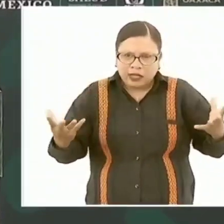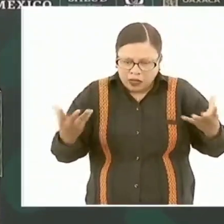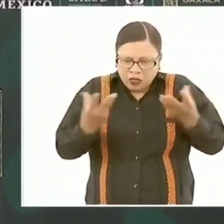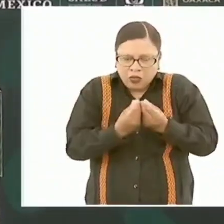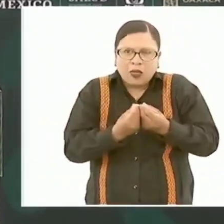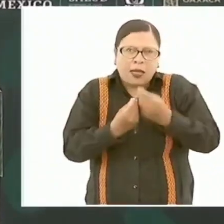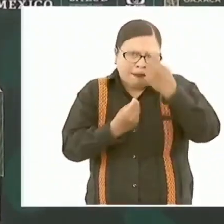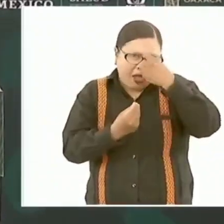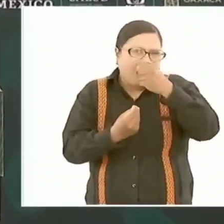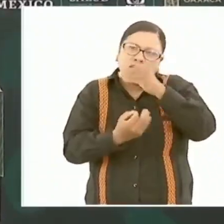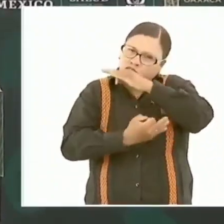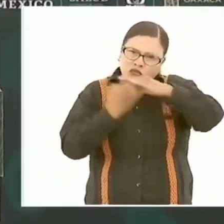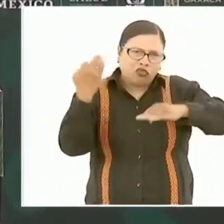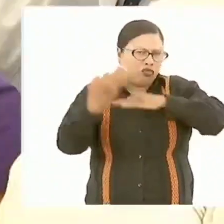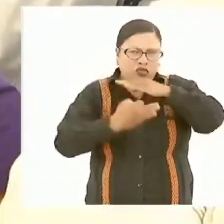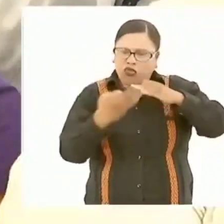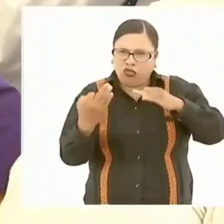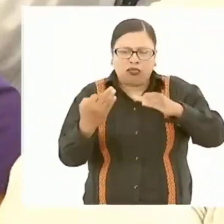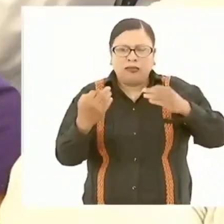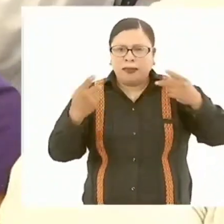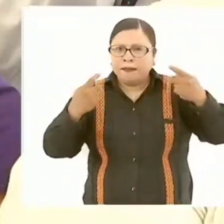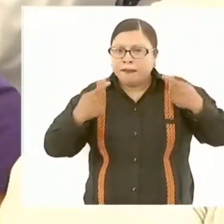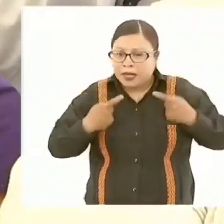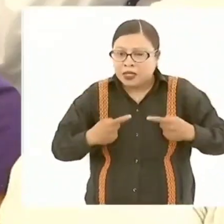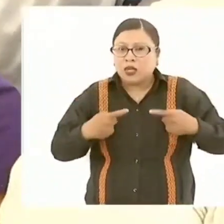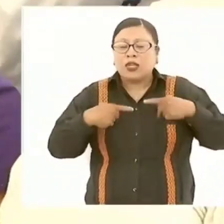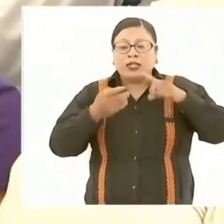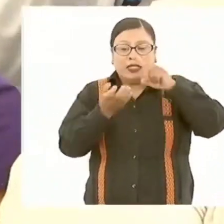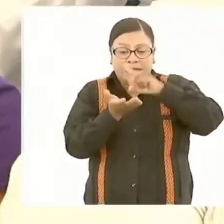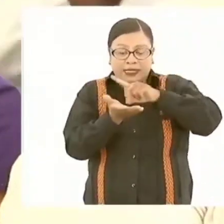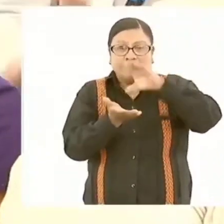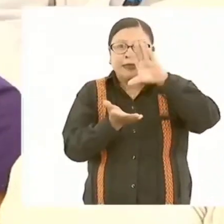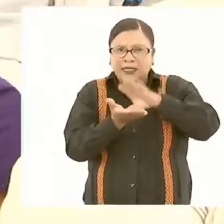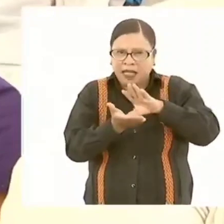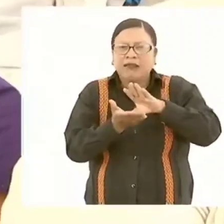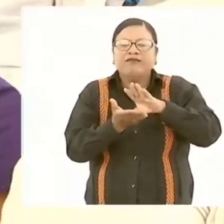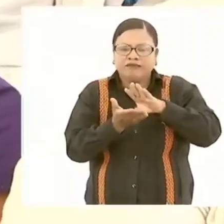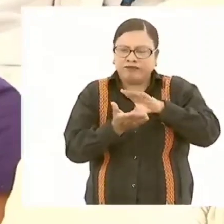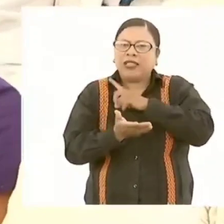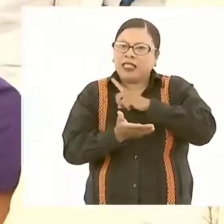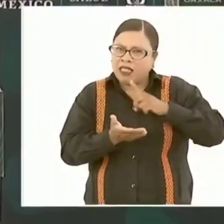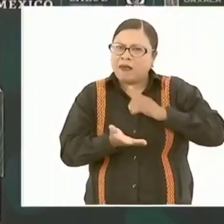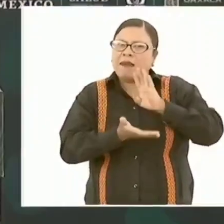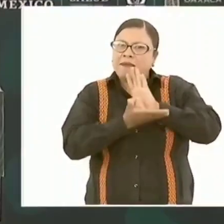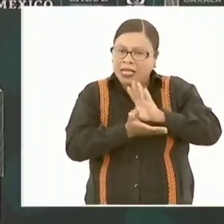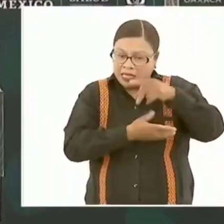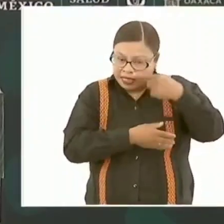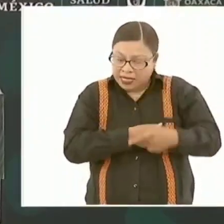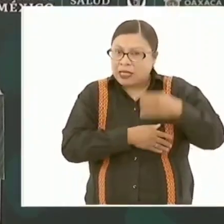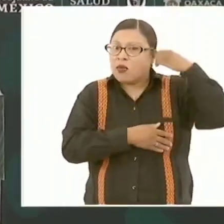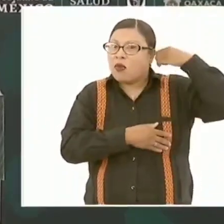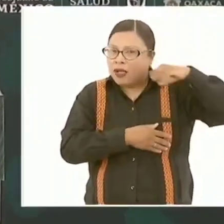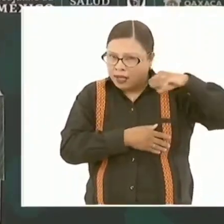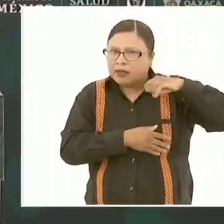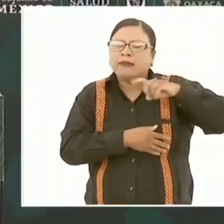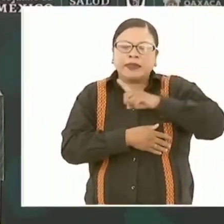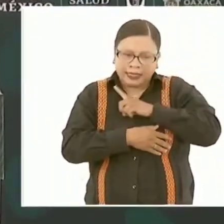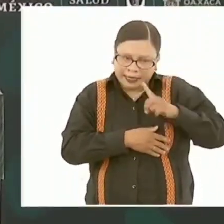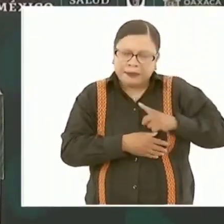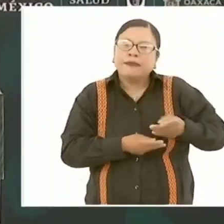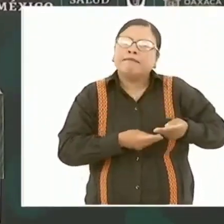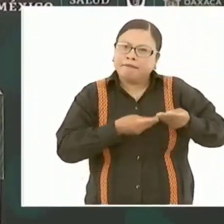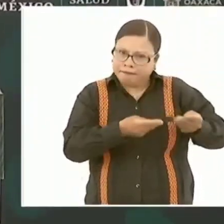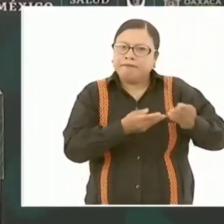hacerlo universal. Es decir, todos los discapacitados de Oaxaca van a contar con